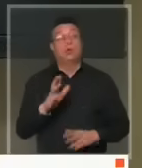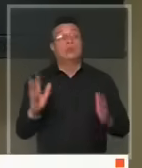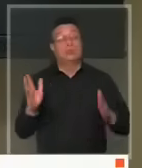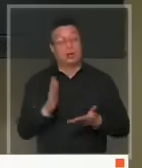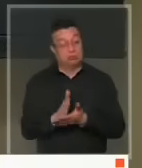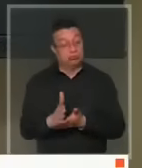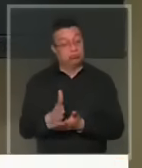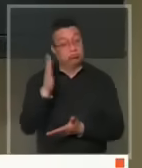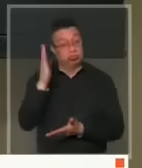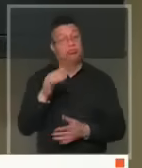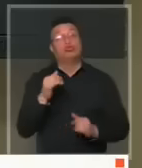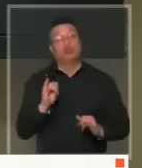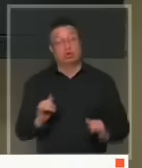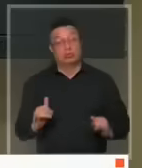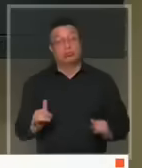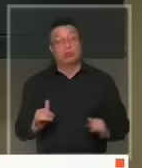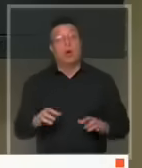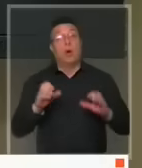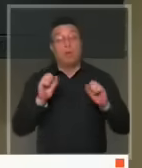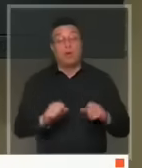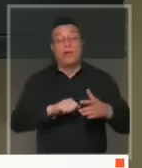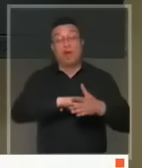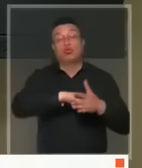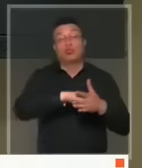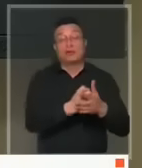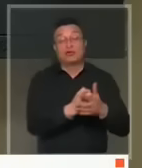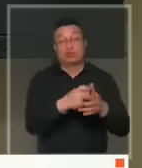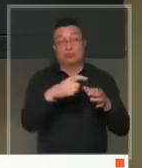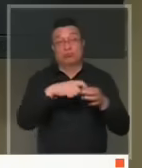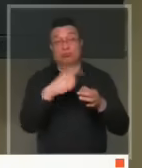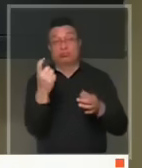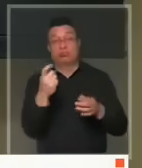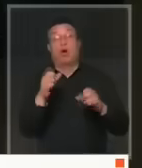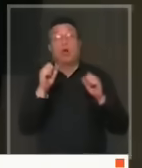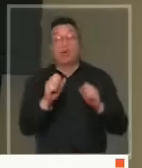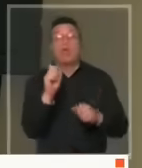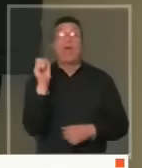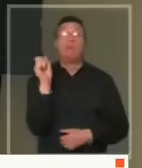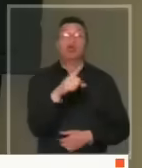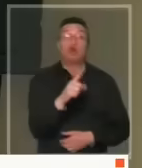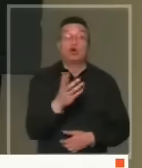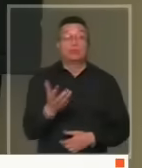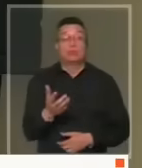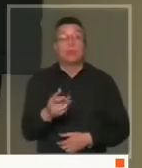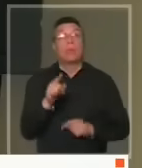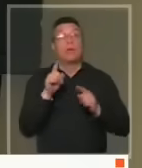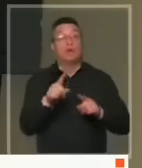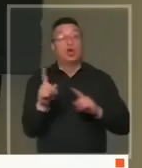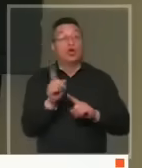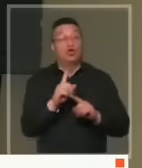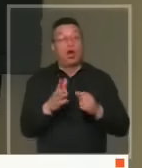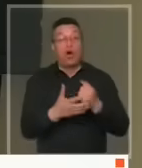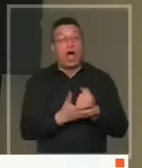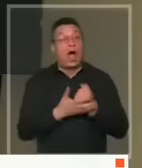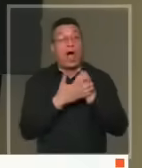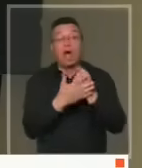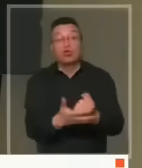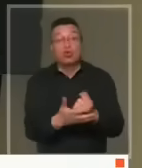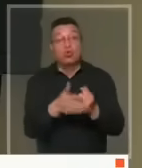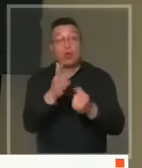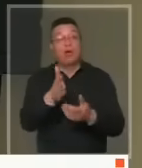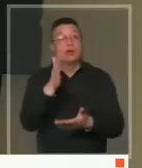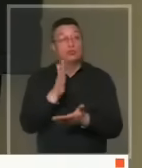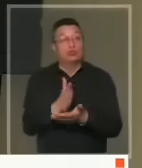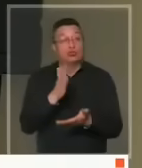tomar medidas. Puede ser pedir la suspensión de la militancia, puede ser la expulsión. Si es que ellos no contribuyen al